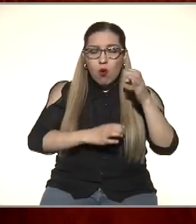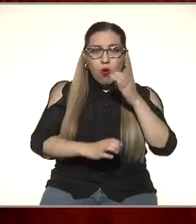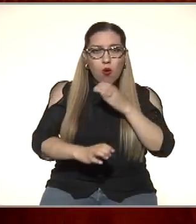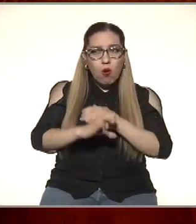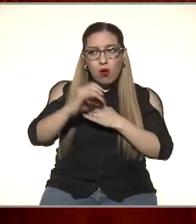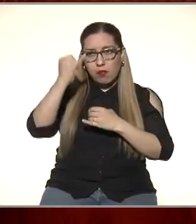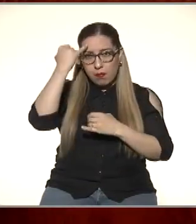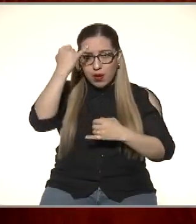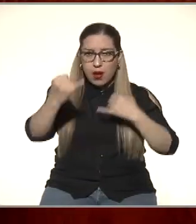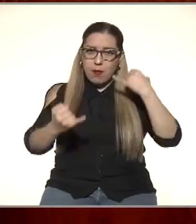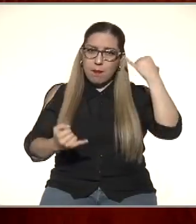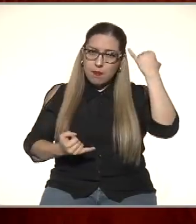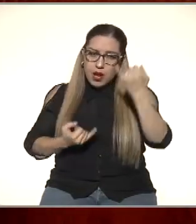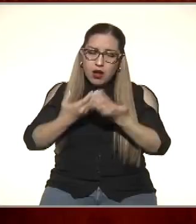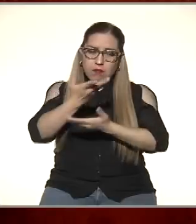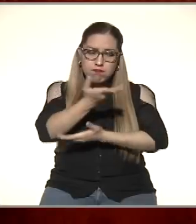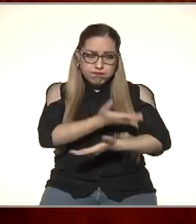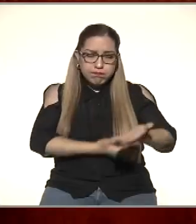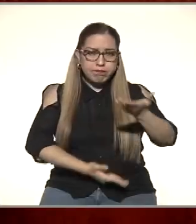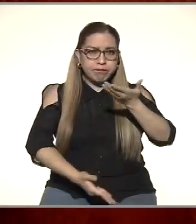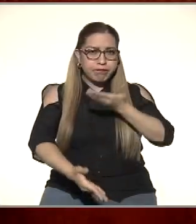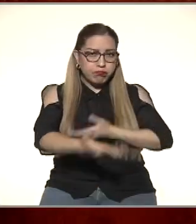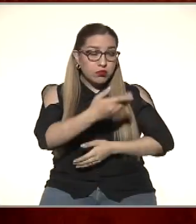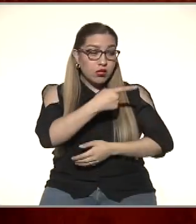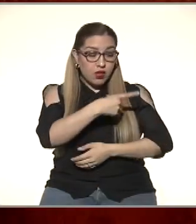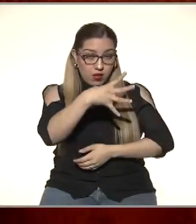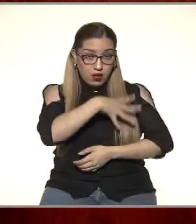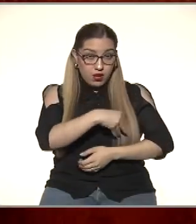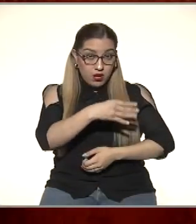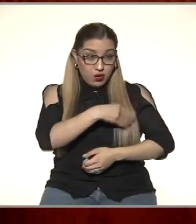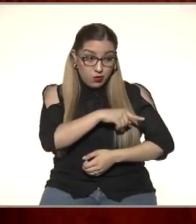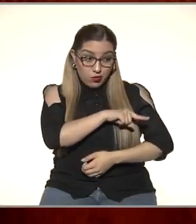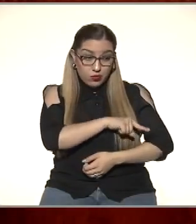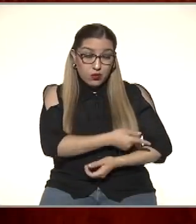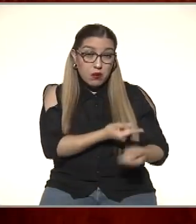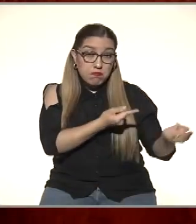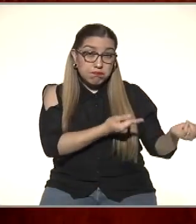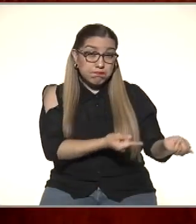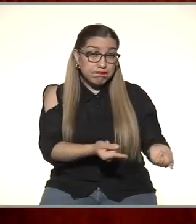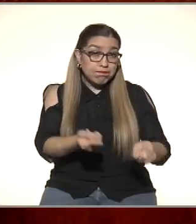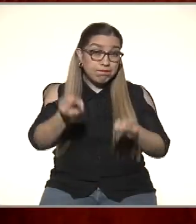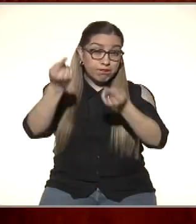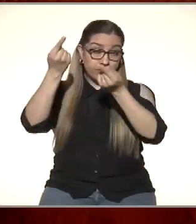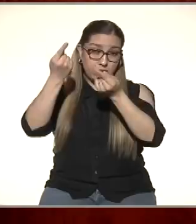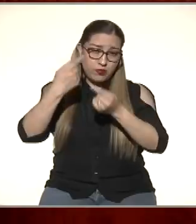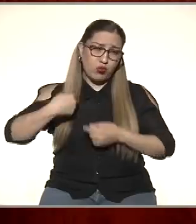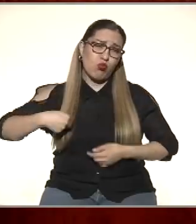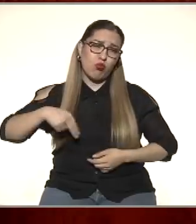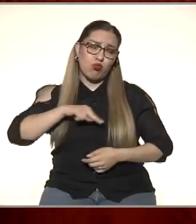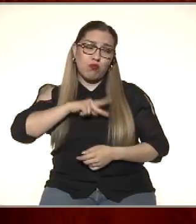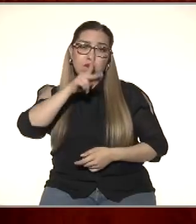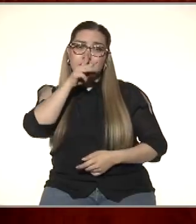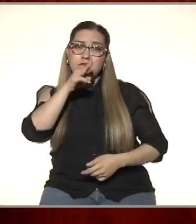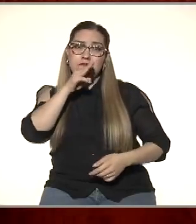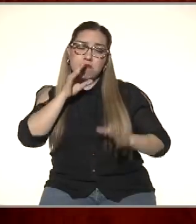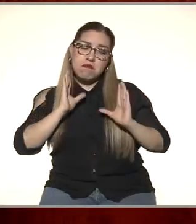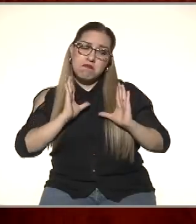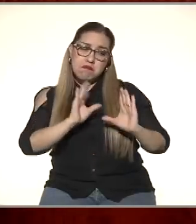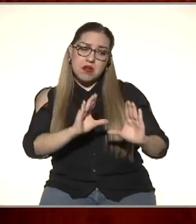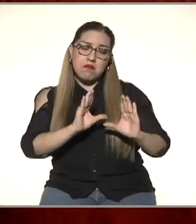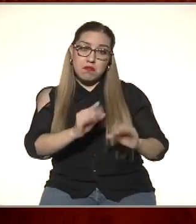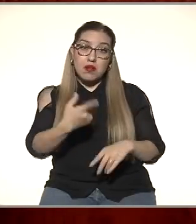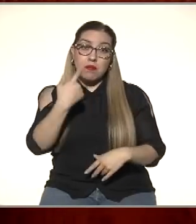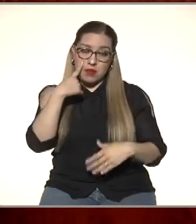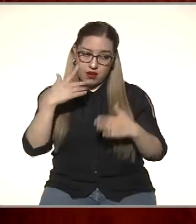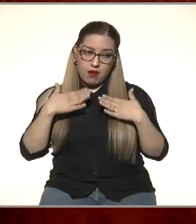podemos compartir. Los hijos tienen que crecer, decía Paloma, se les enseña y pues podemos enseñar esa confianza más